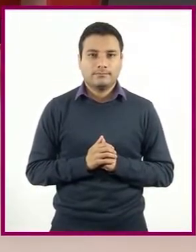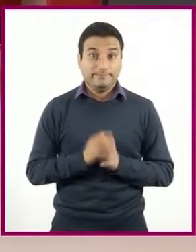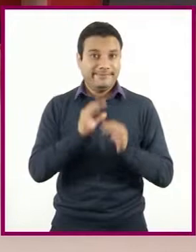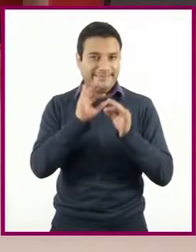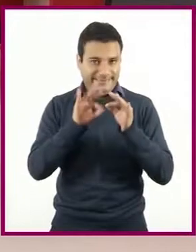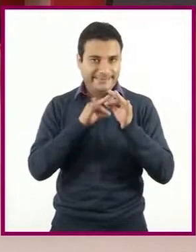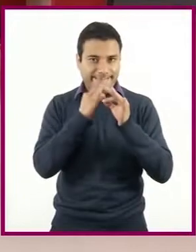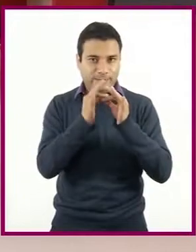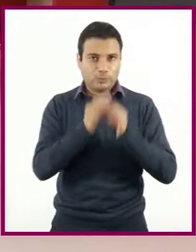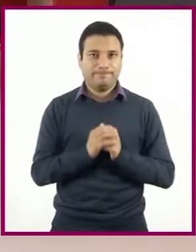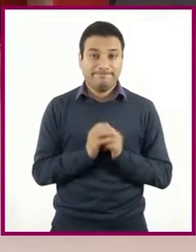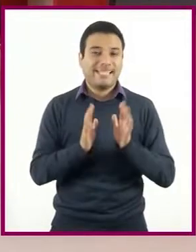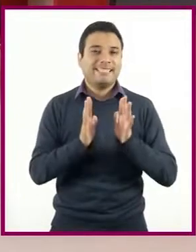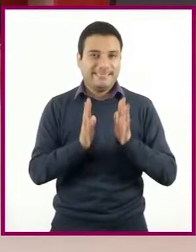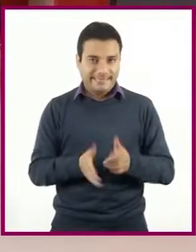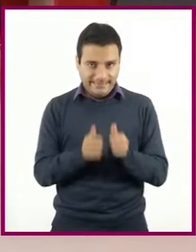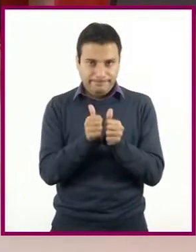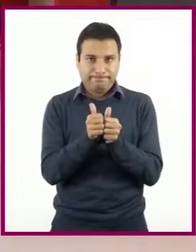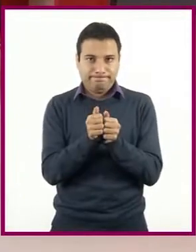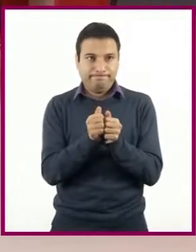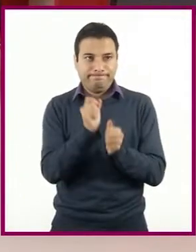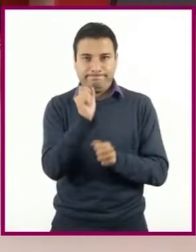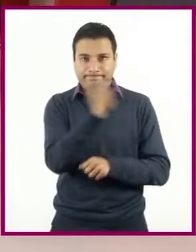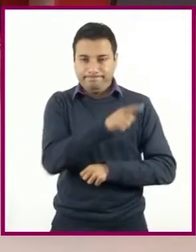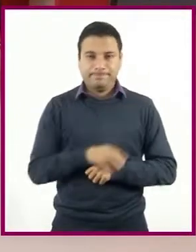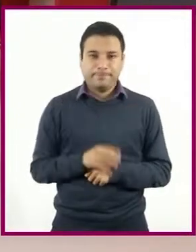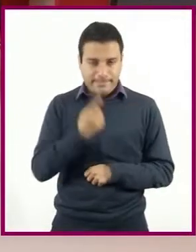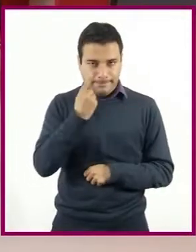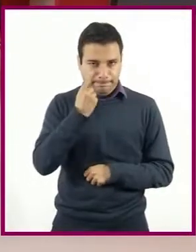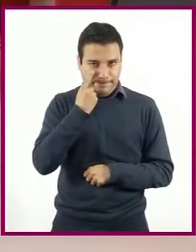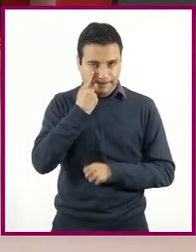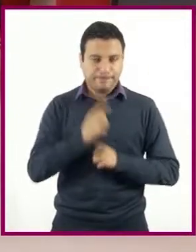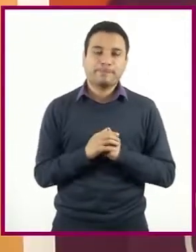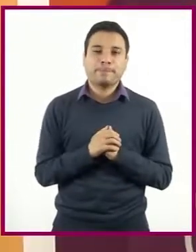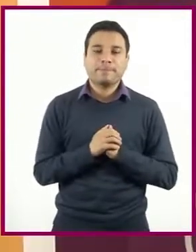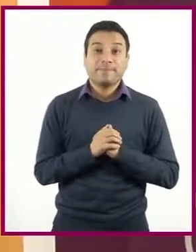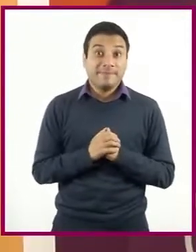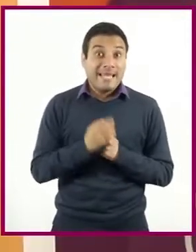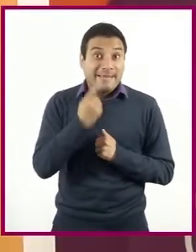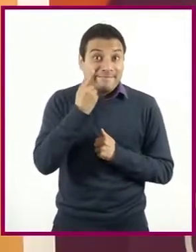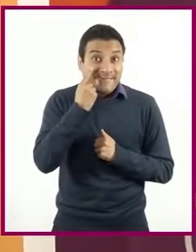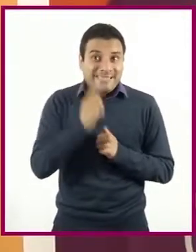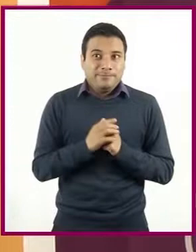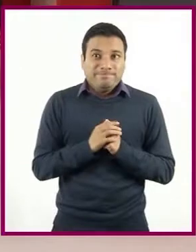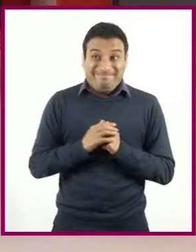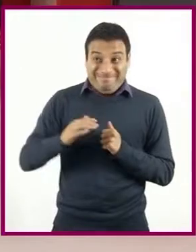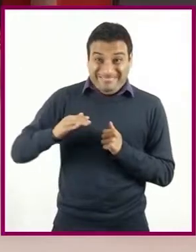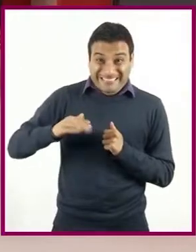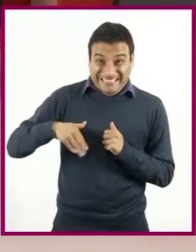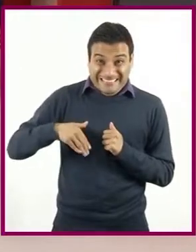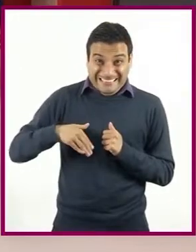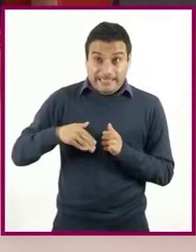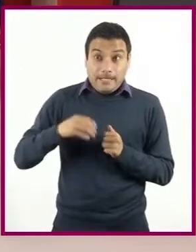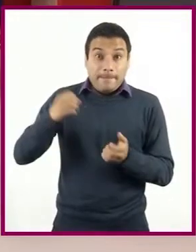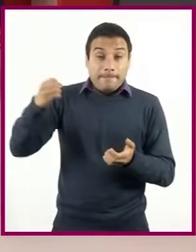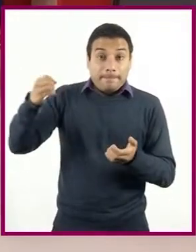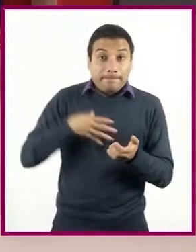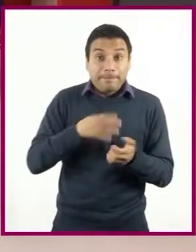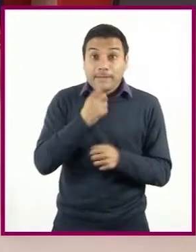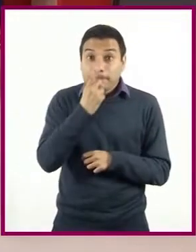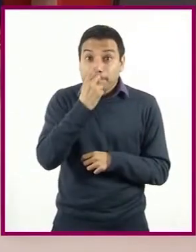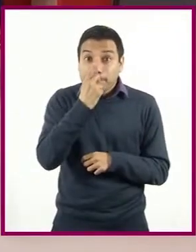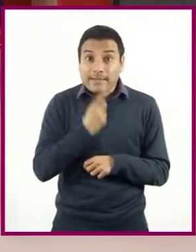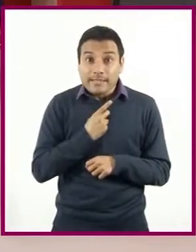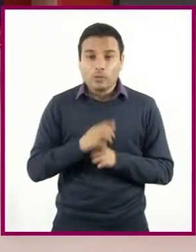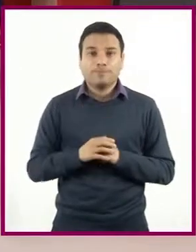Listo. Enviado. Lo que pasa es que, fíjate que me acaban de confirmar la asistencia